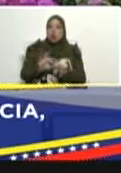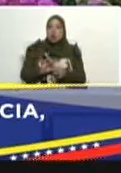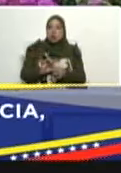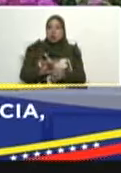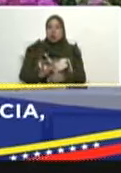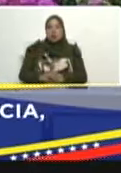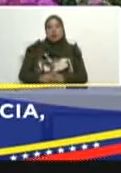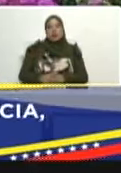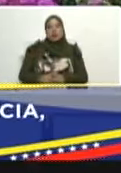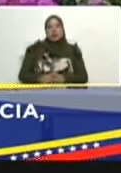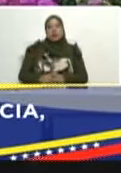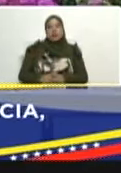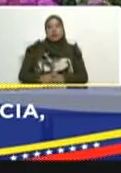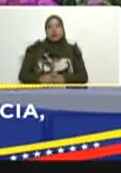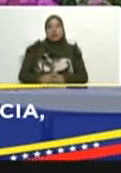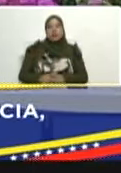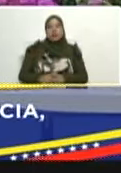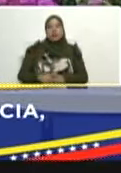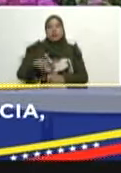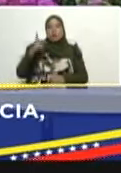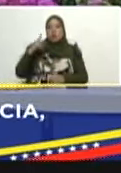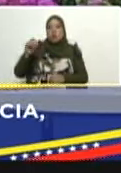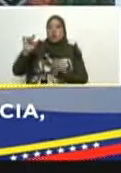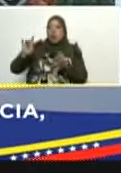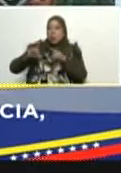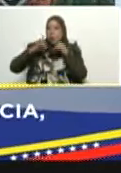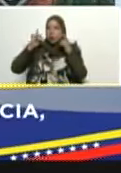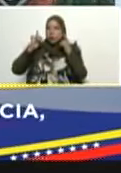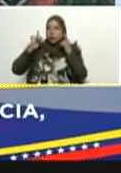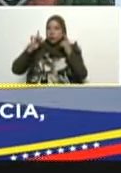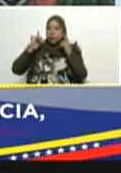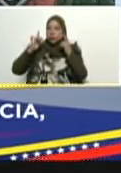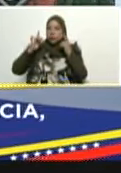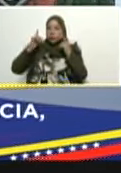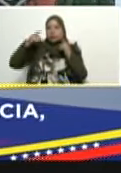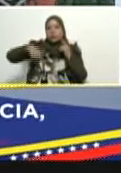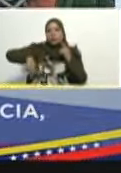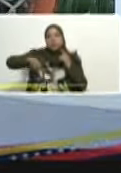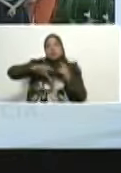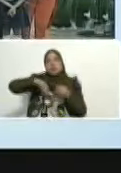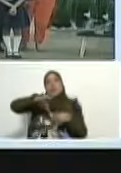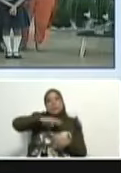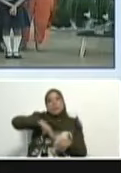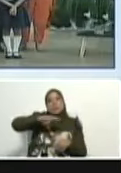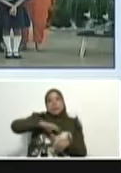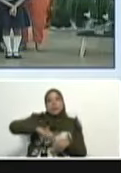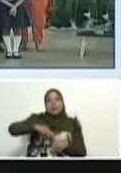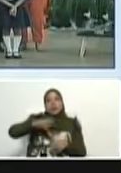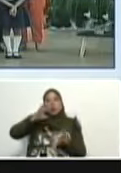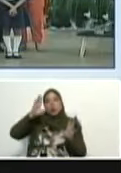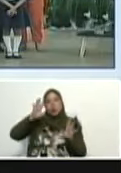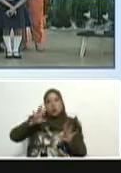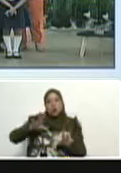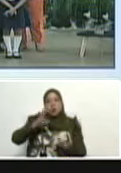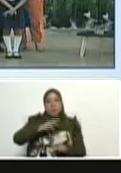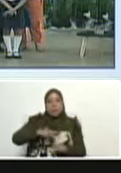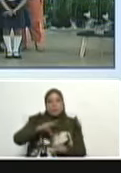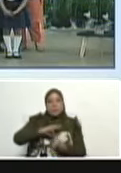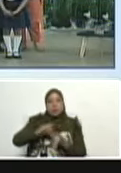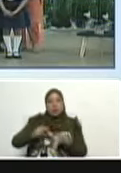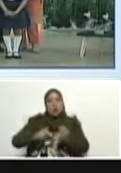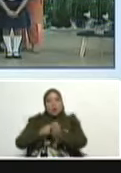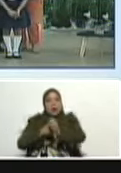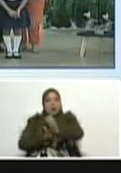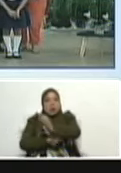Y nos vamos para La Guaira, allá en la gran misión de Misiones, la gran base de